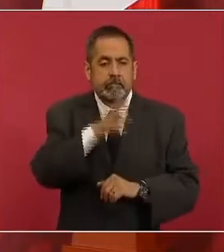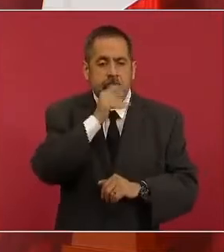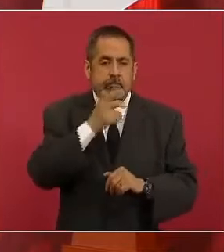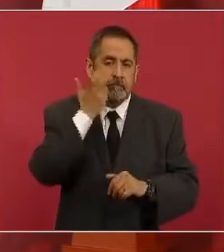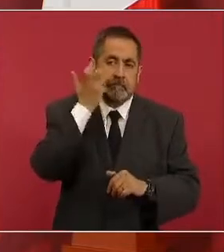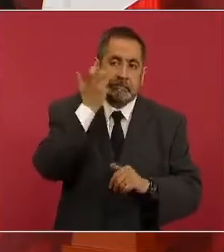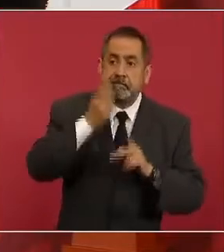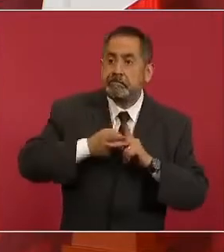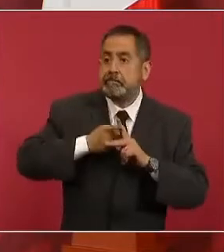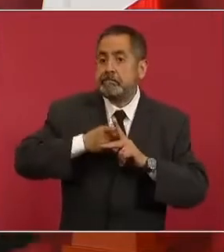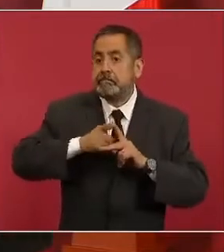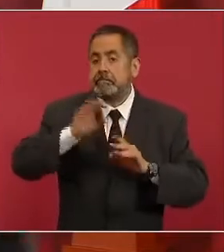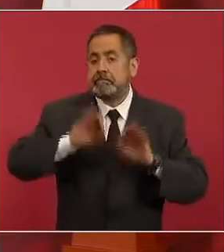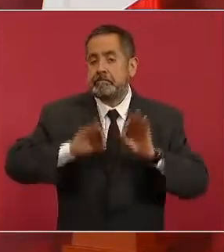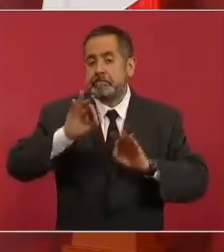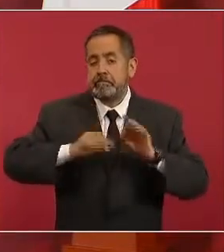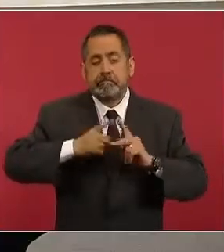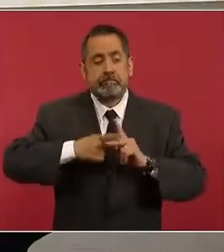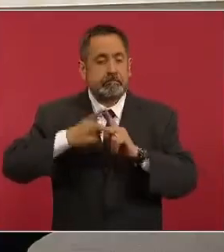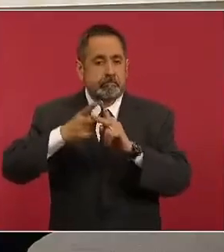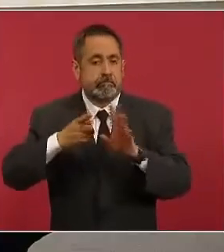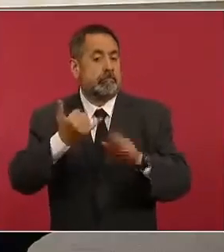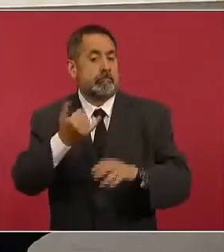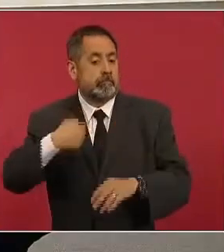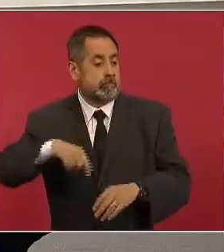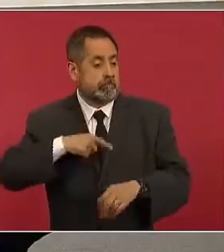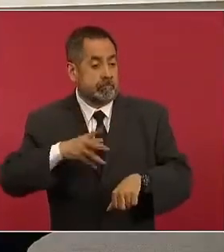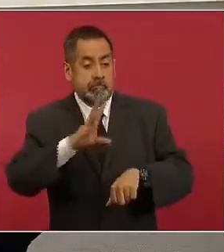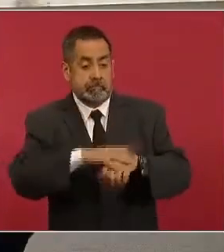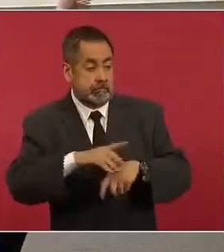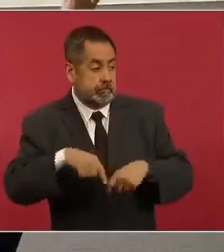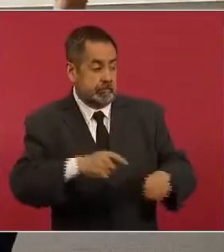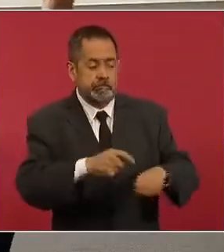especular, y además no estamos dando ya más concesiones, porque